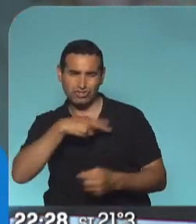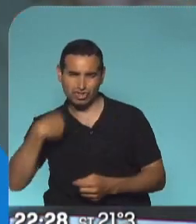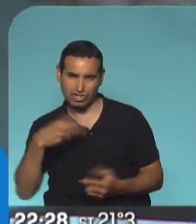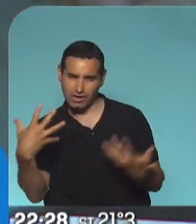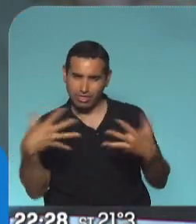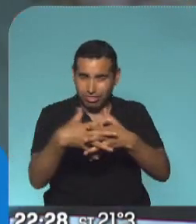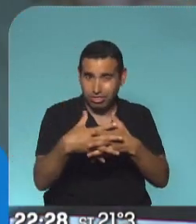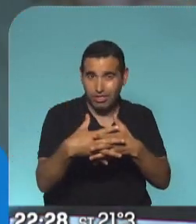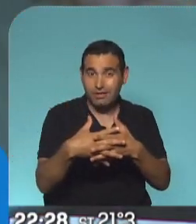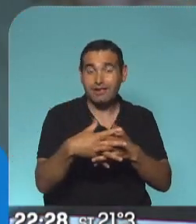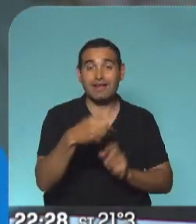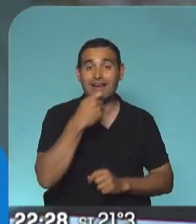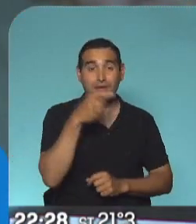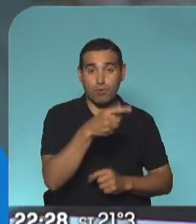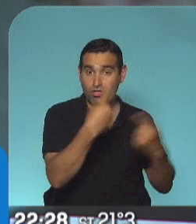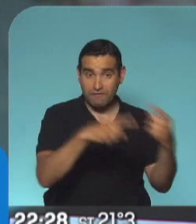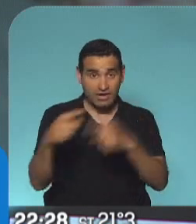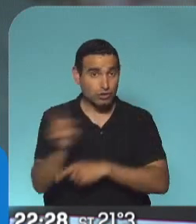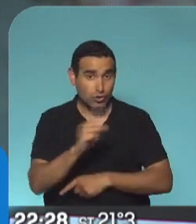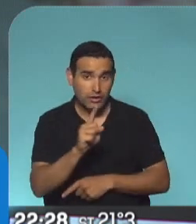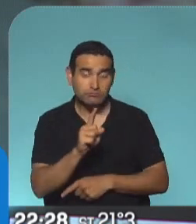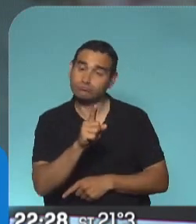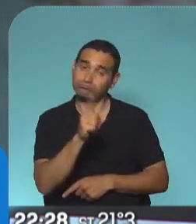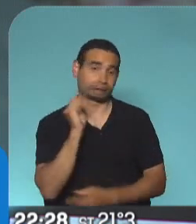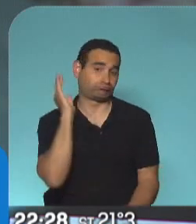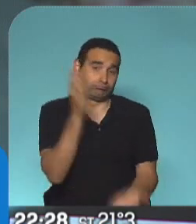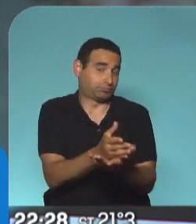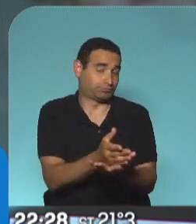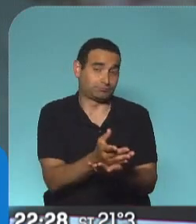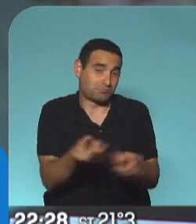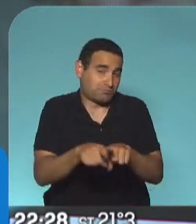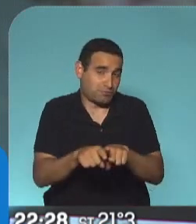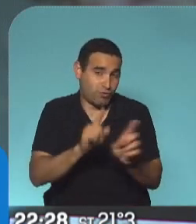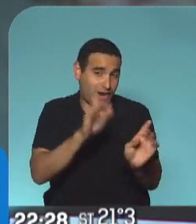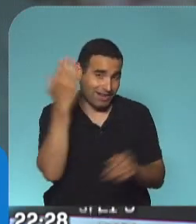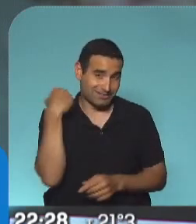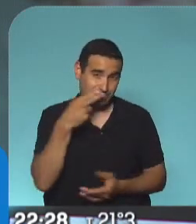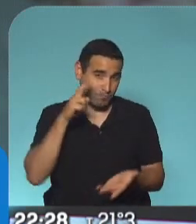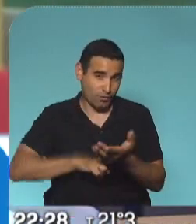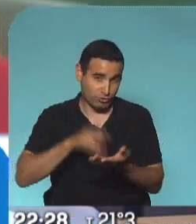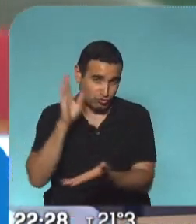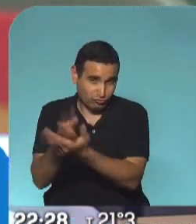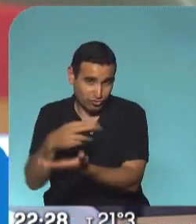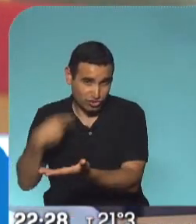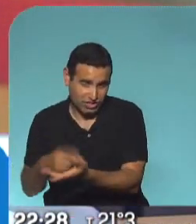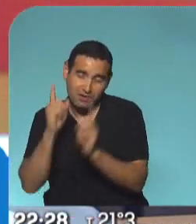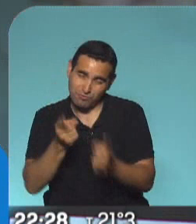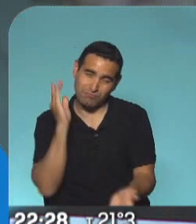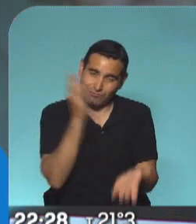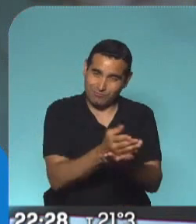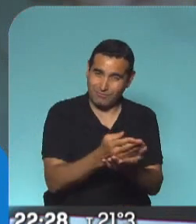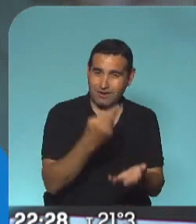si no es más un sistema político diferente, lo va a tratar como si fuera parte de China. Es decir, por ejemplo, le va a aplicar las sanciones comerciales. Esto obviamente es